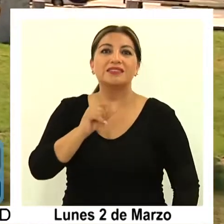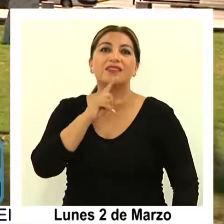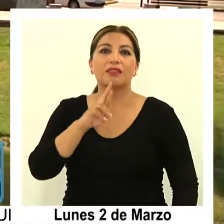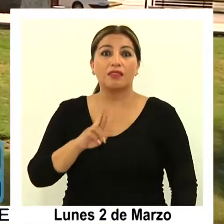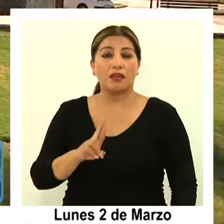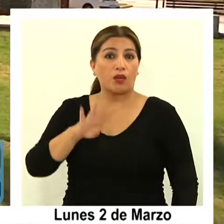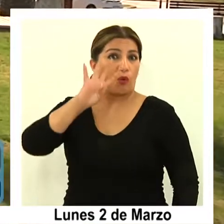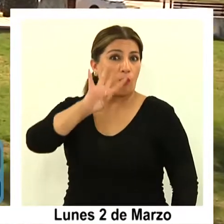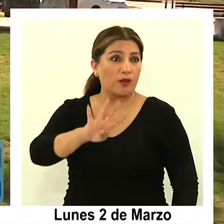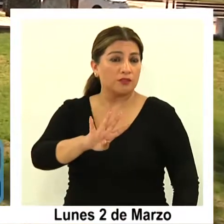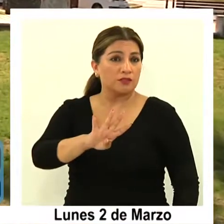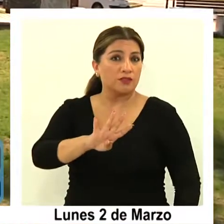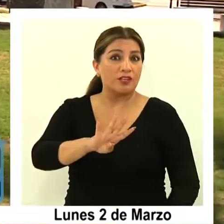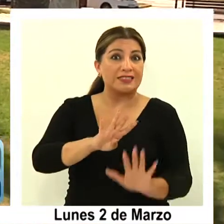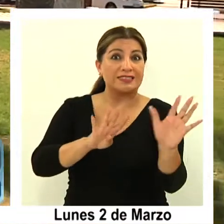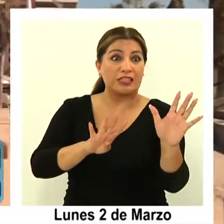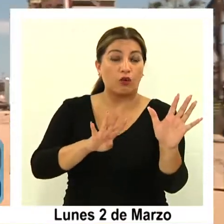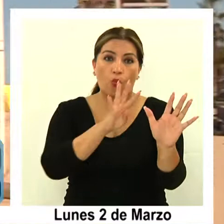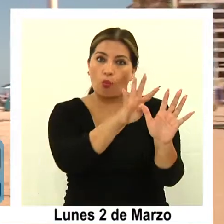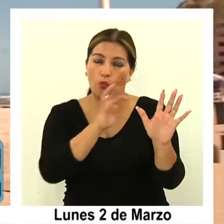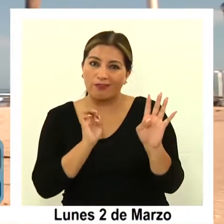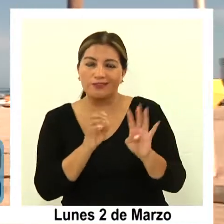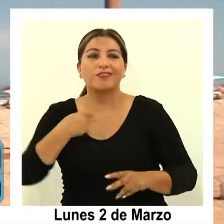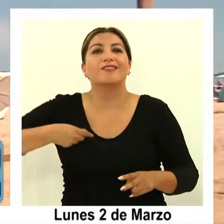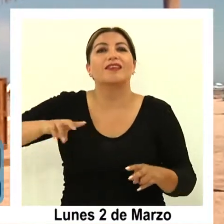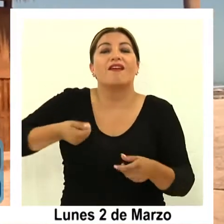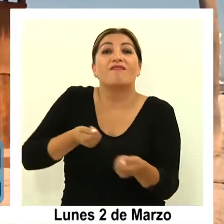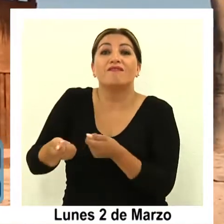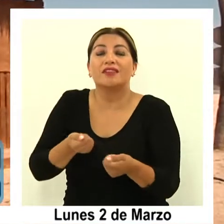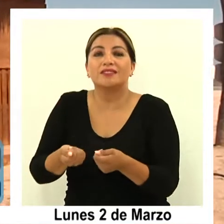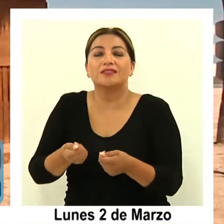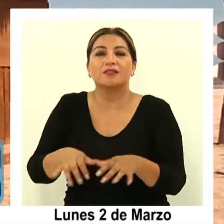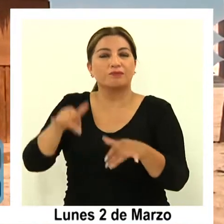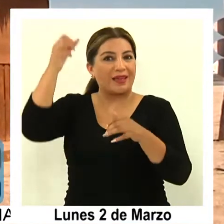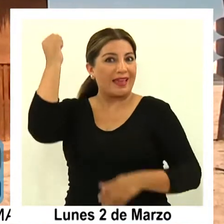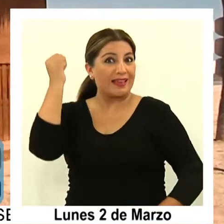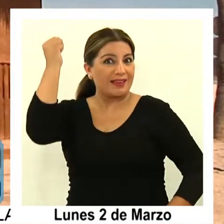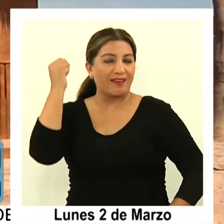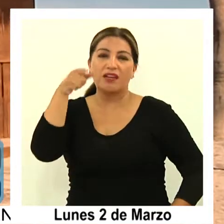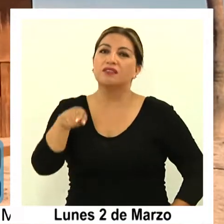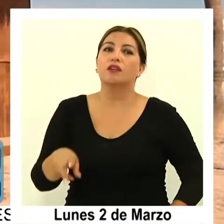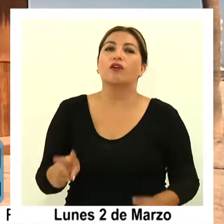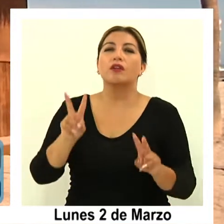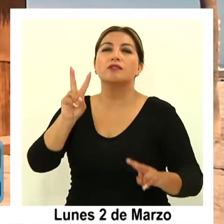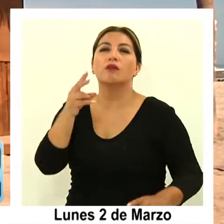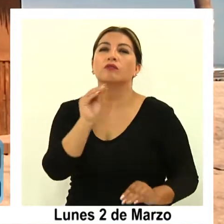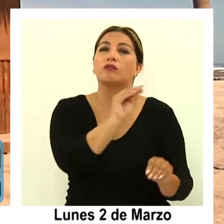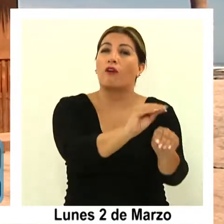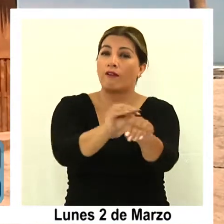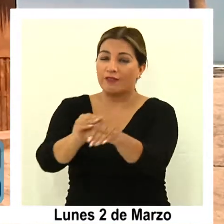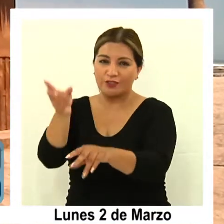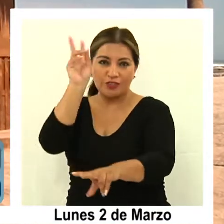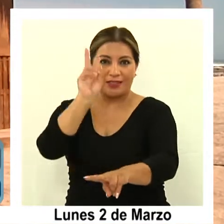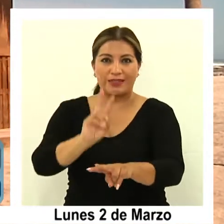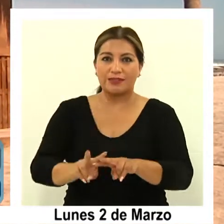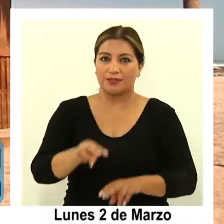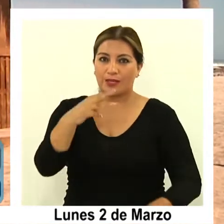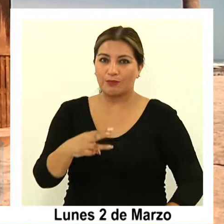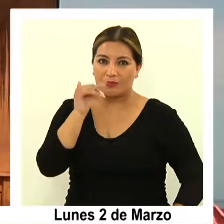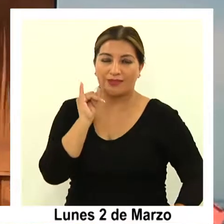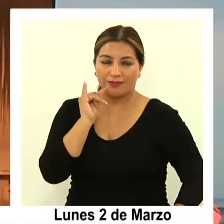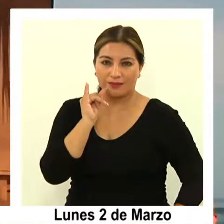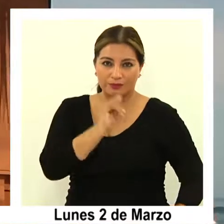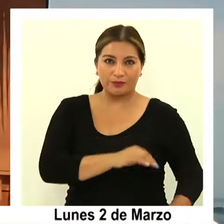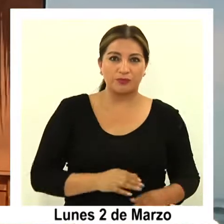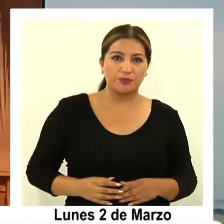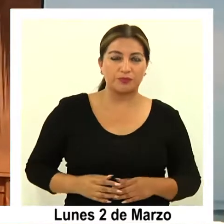licitación de cuatro de los cinco kioscos de ventas que se instalarán en Cabancha como parte del segundo llamado que realizó